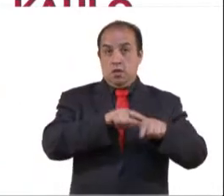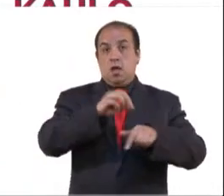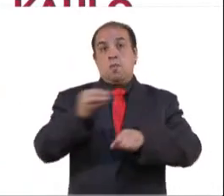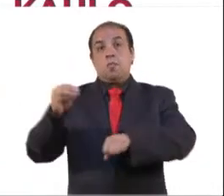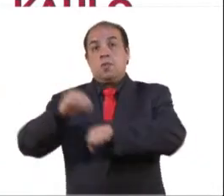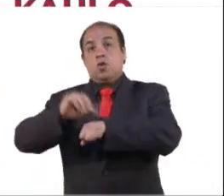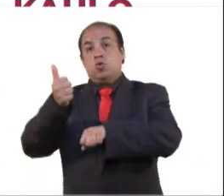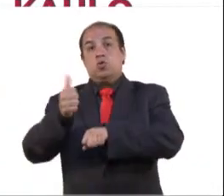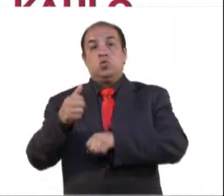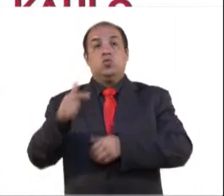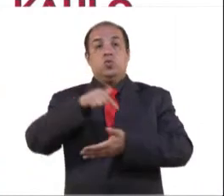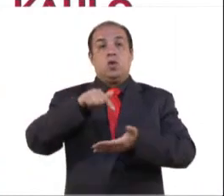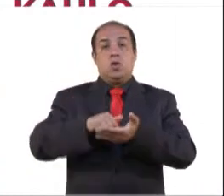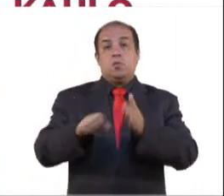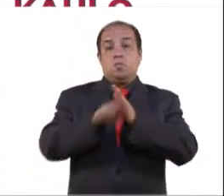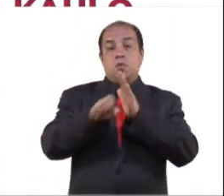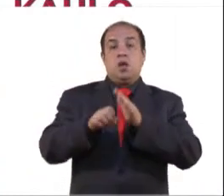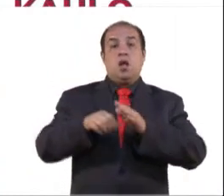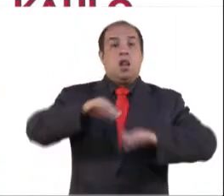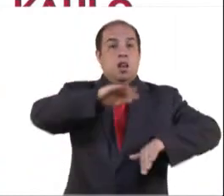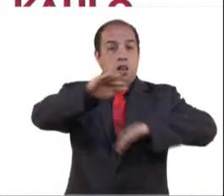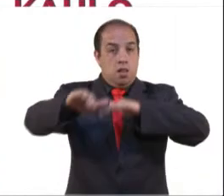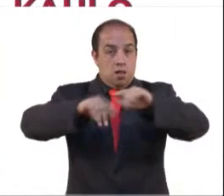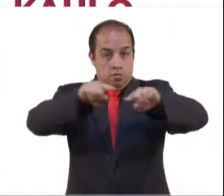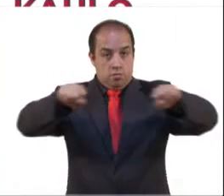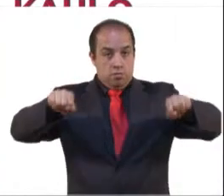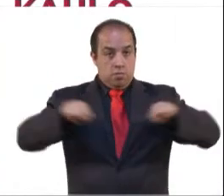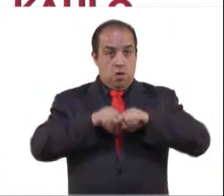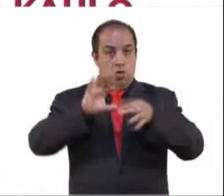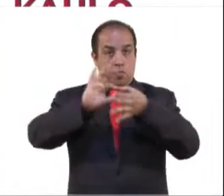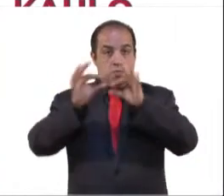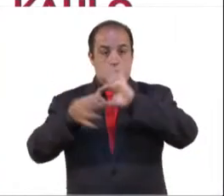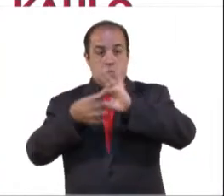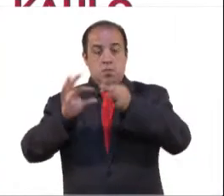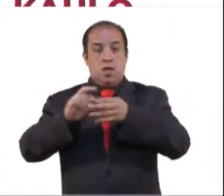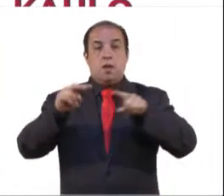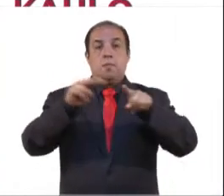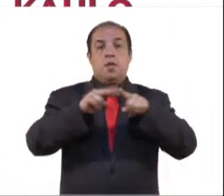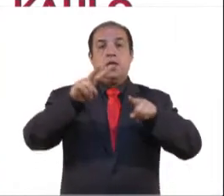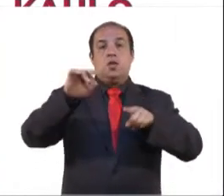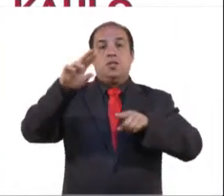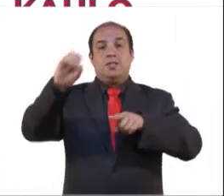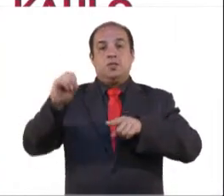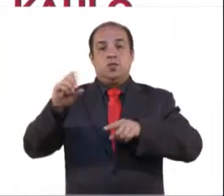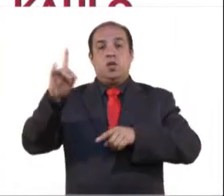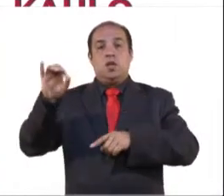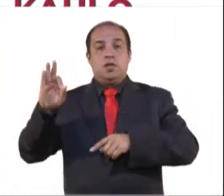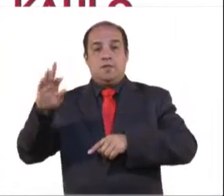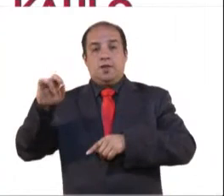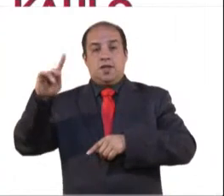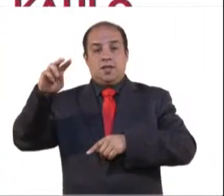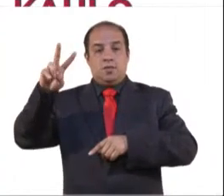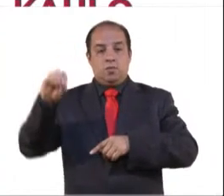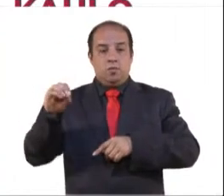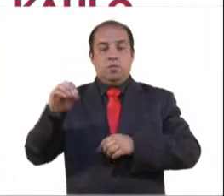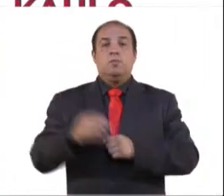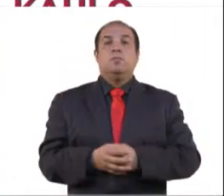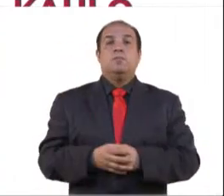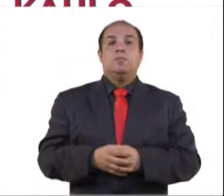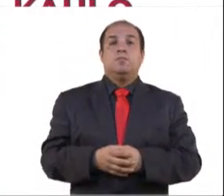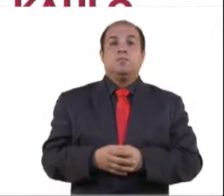sedes como la Alberca Olímpica, el Parque Rosendo Arnaiz y el DIF Recreativo. En Coyoacán, nuestra